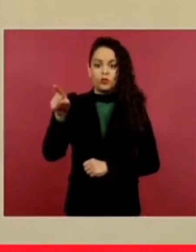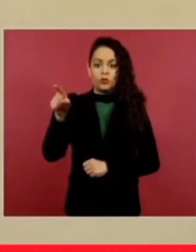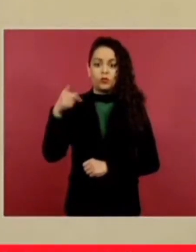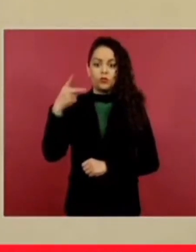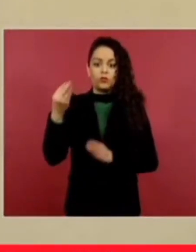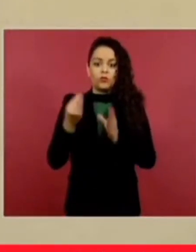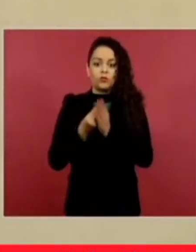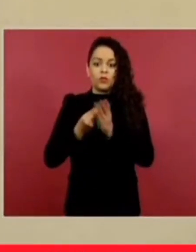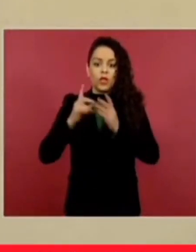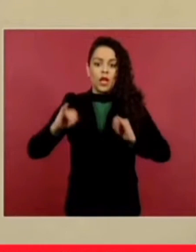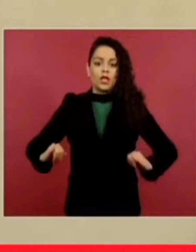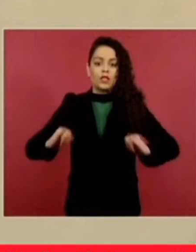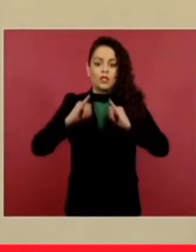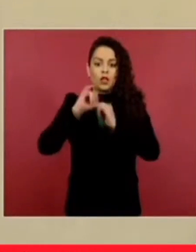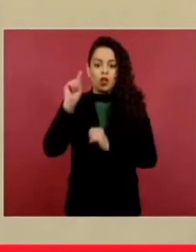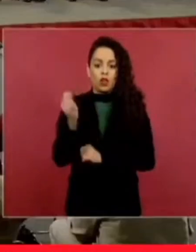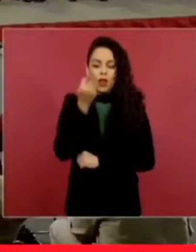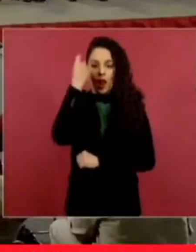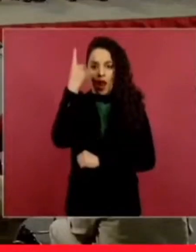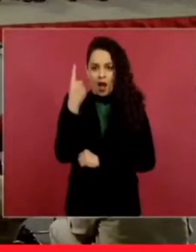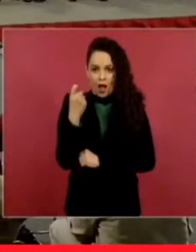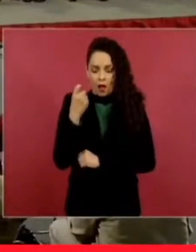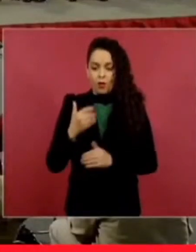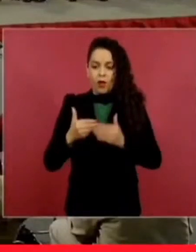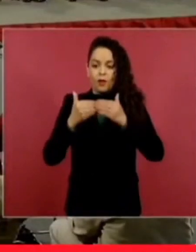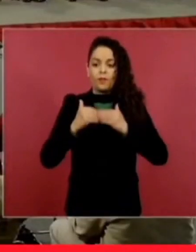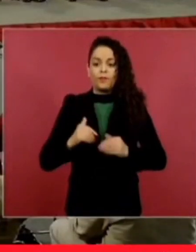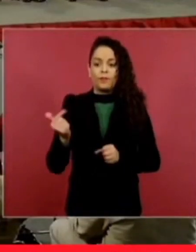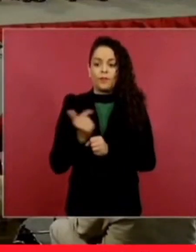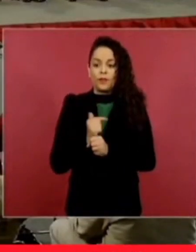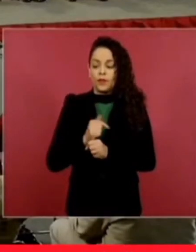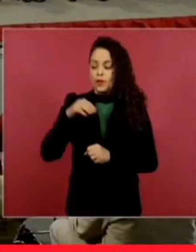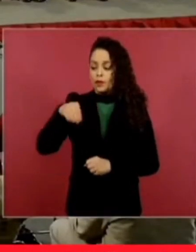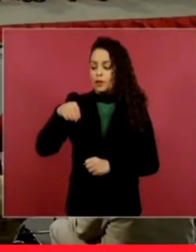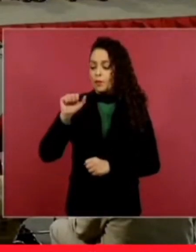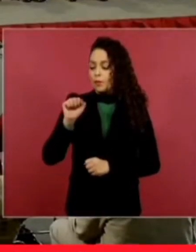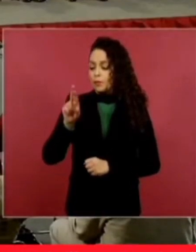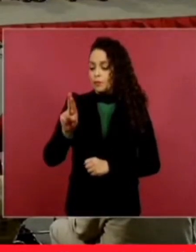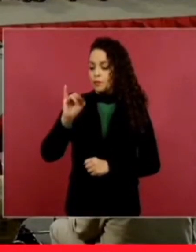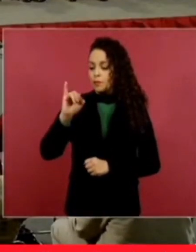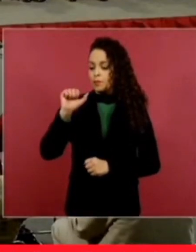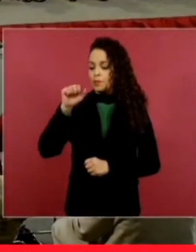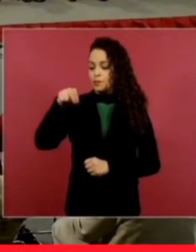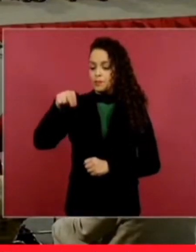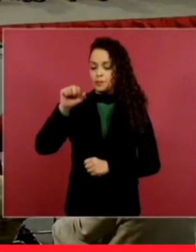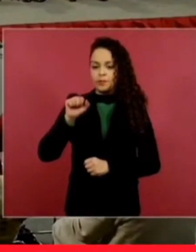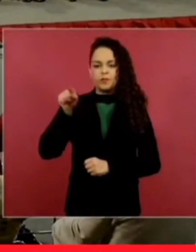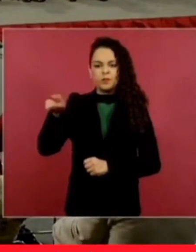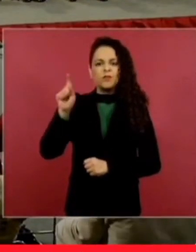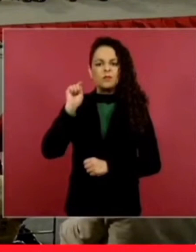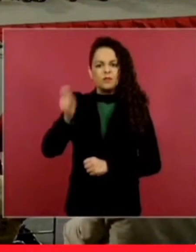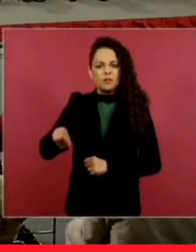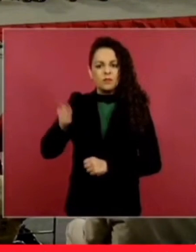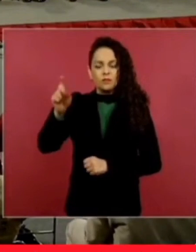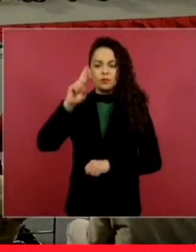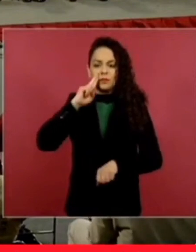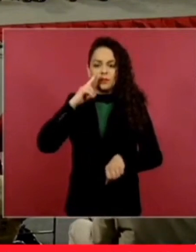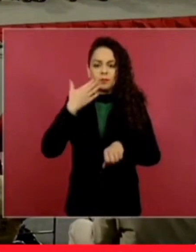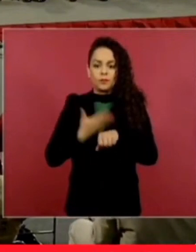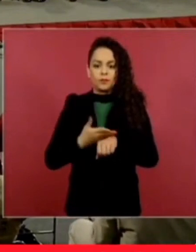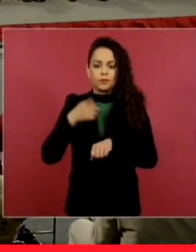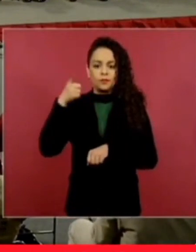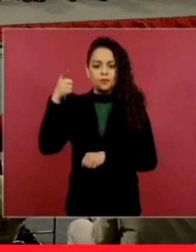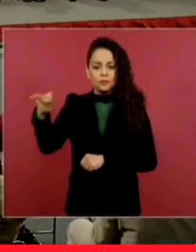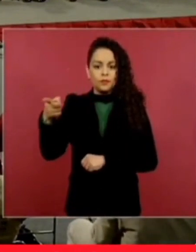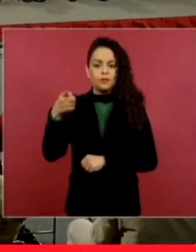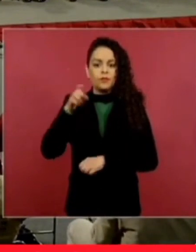Agua. Está la licenciada Mariana, que ella es la encargada de despacho del INEC, Instituto Nacional